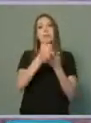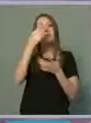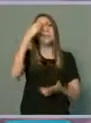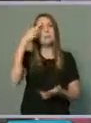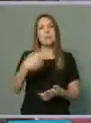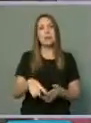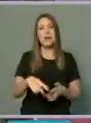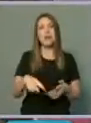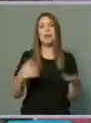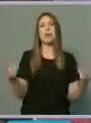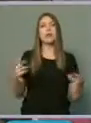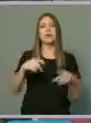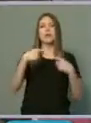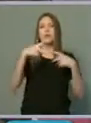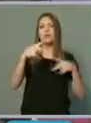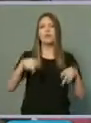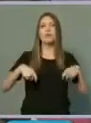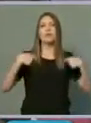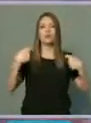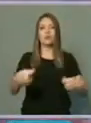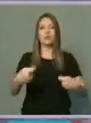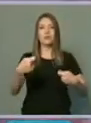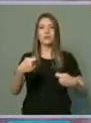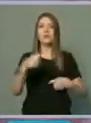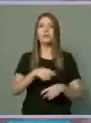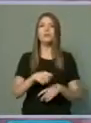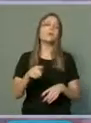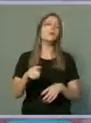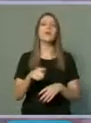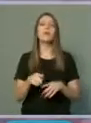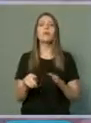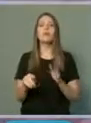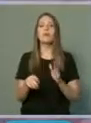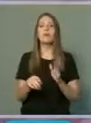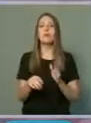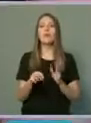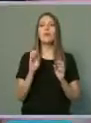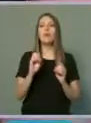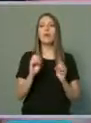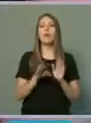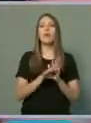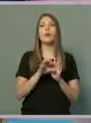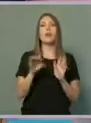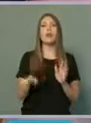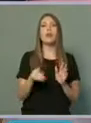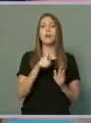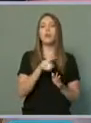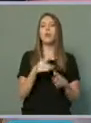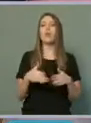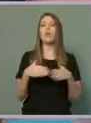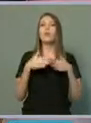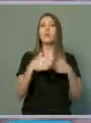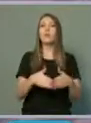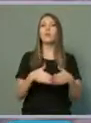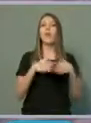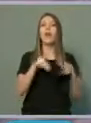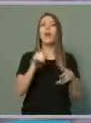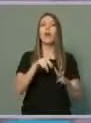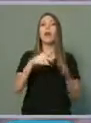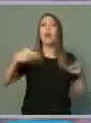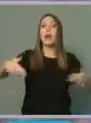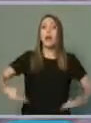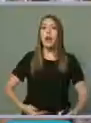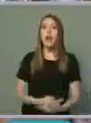porque naciste en un buque con bandera mexicana, por ejemplo, un barco, ahora quizá no se vea mucho, pero antes se veía mucho, o en un